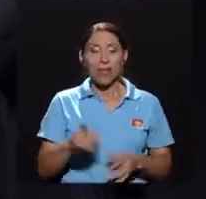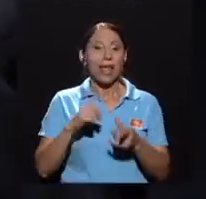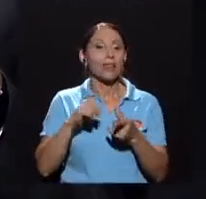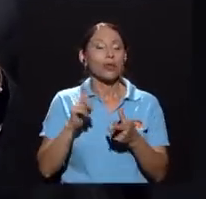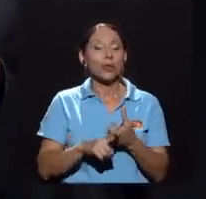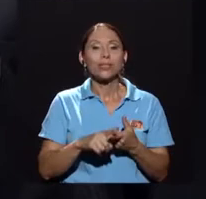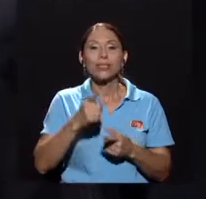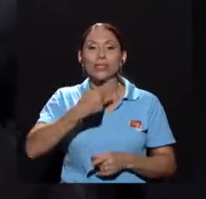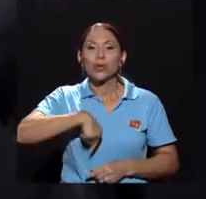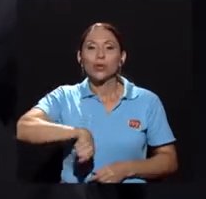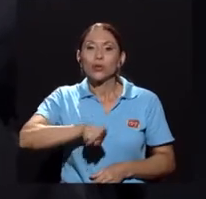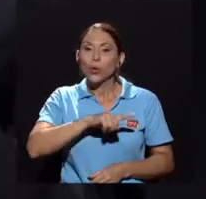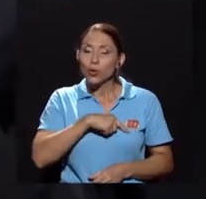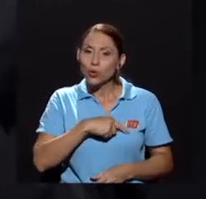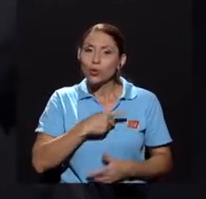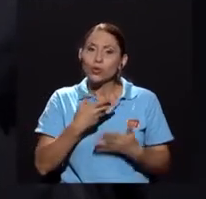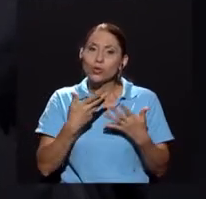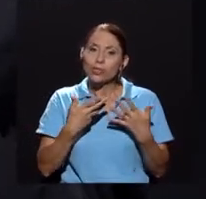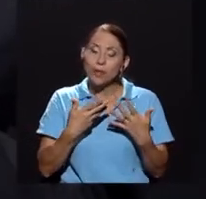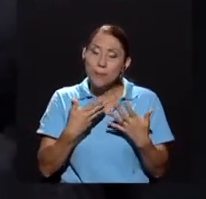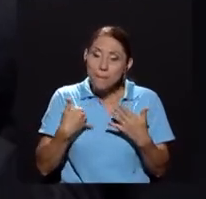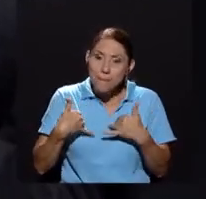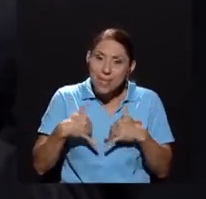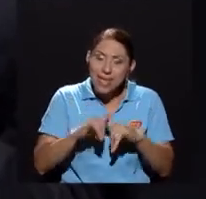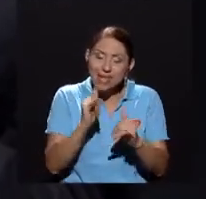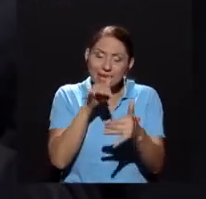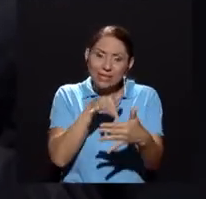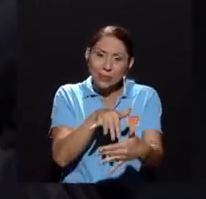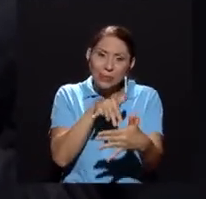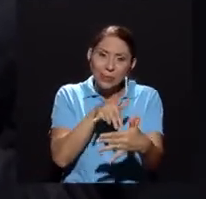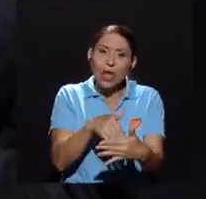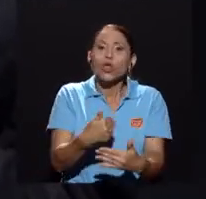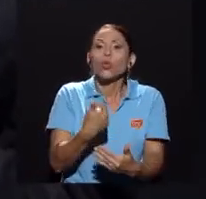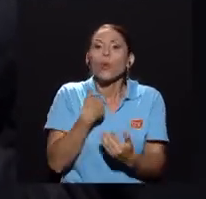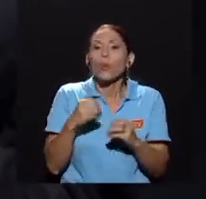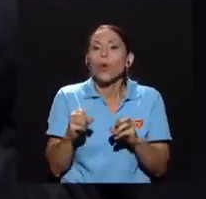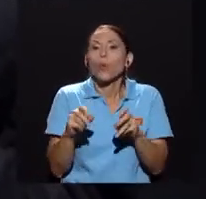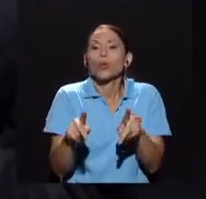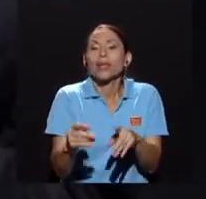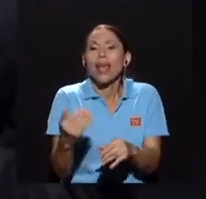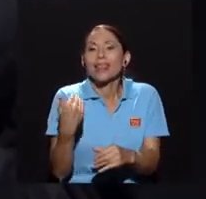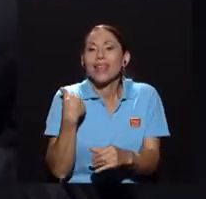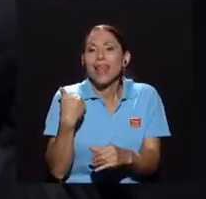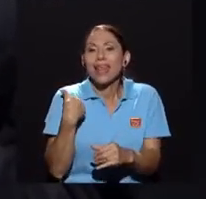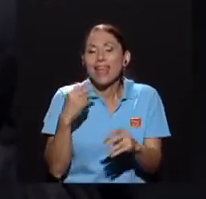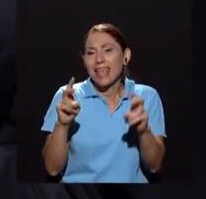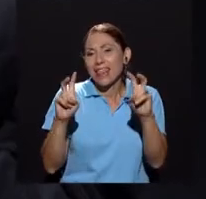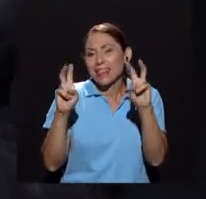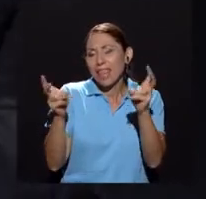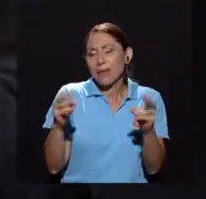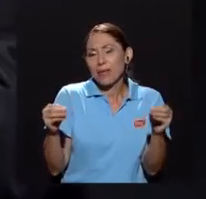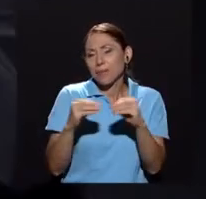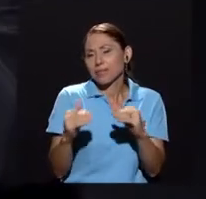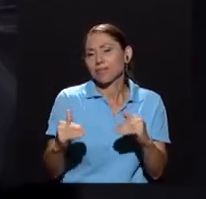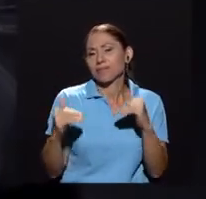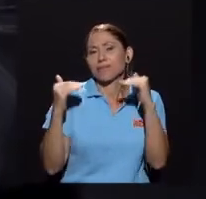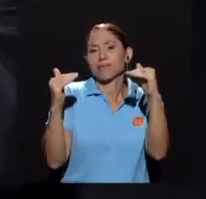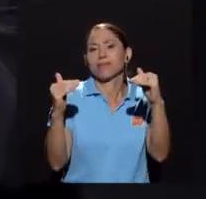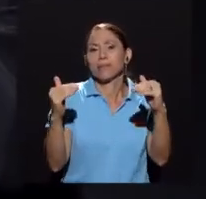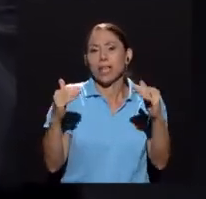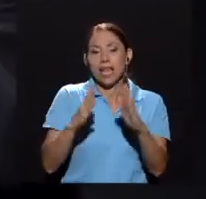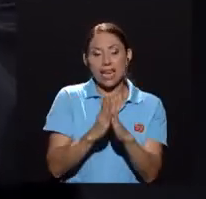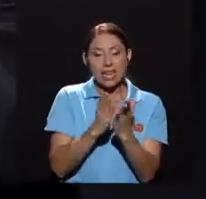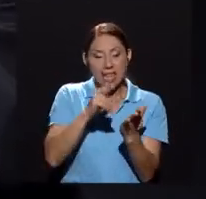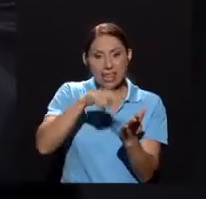estuvimos en nuestra formación la posibilidad de tener lo último de la literatura mundial sobre temas concretos pero eso digamos